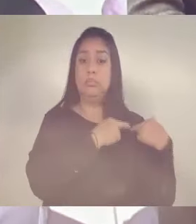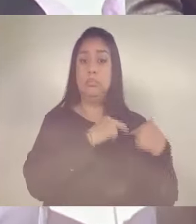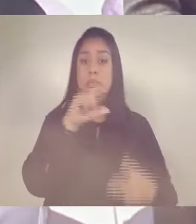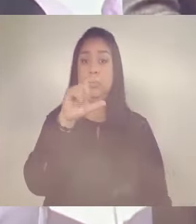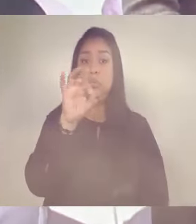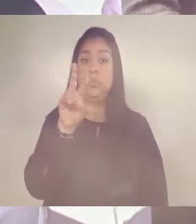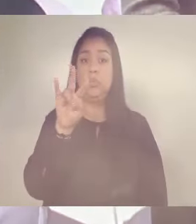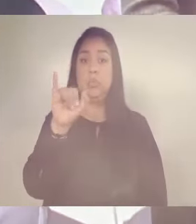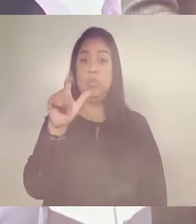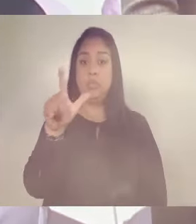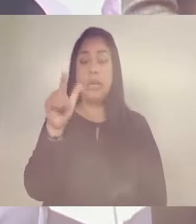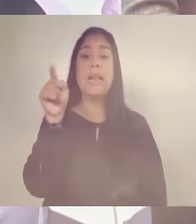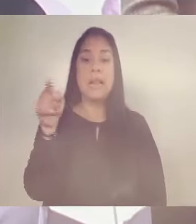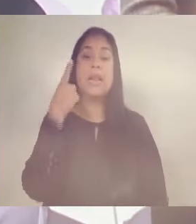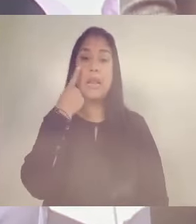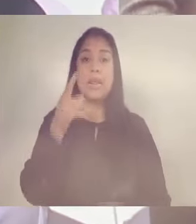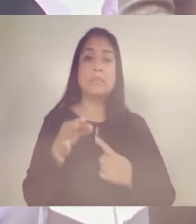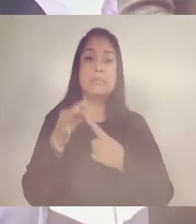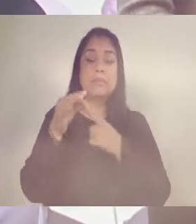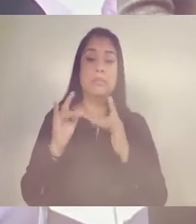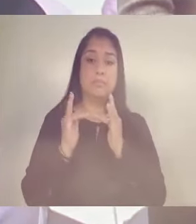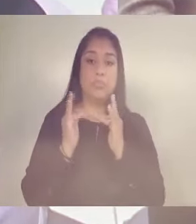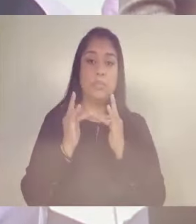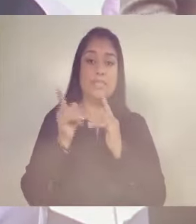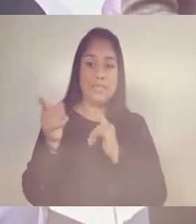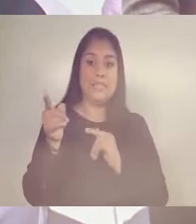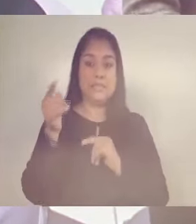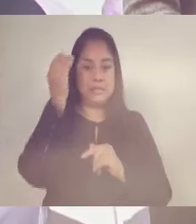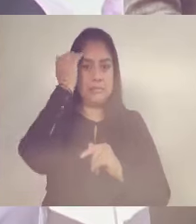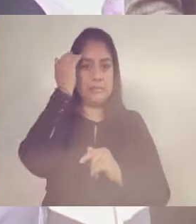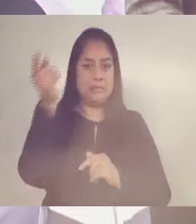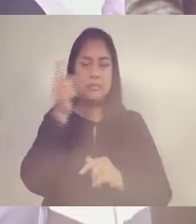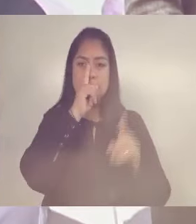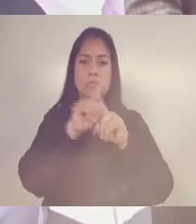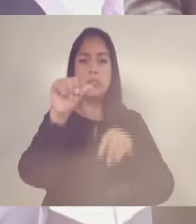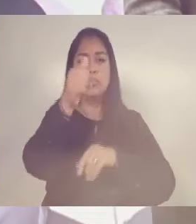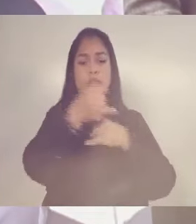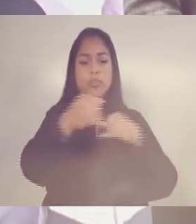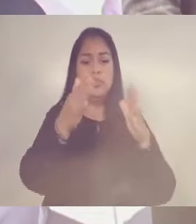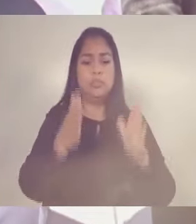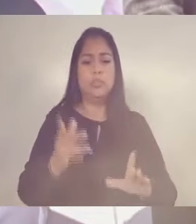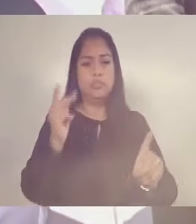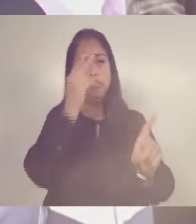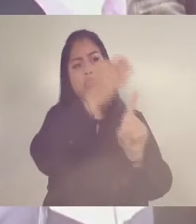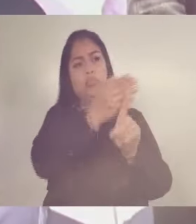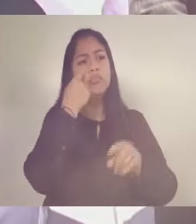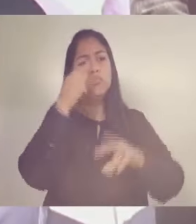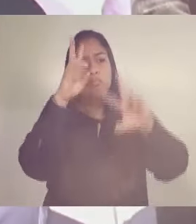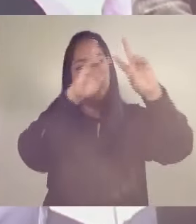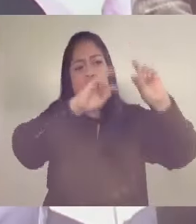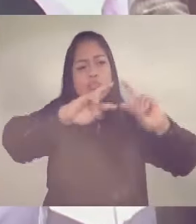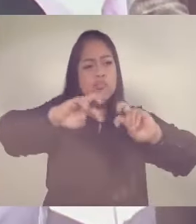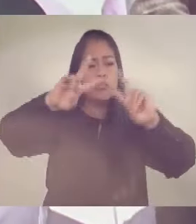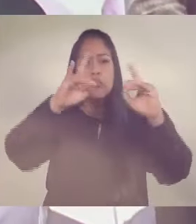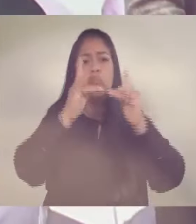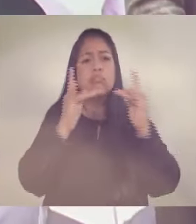de caminos es especialista en puentes, entonces él y otro ingeniero de puentes estuvieron por allá echándole un vistazo al puente, y lo